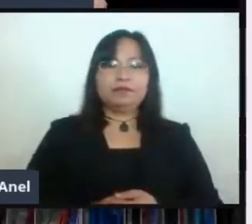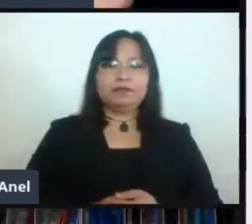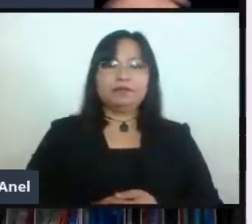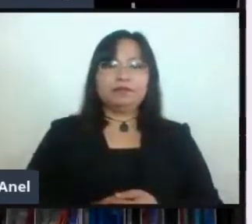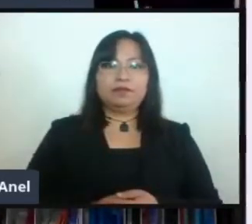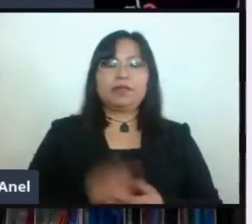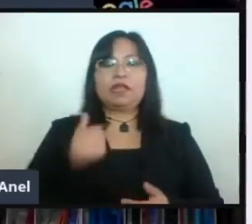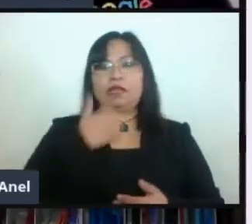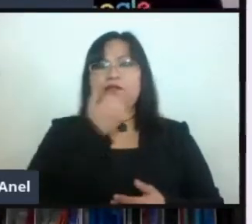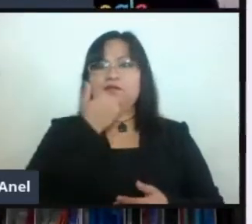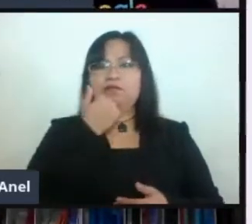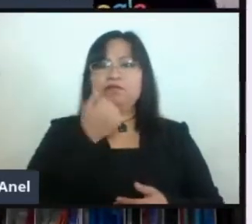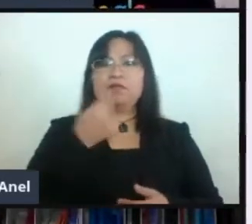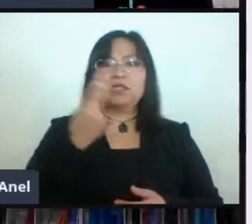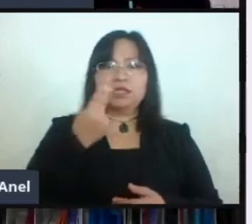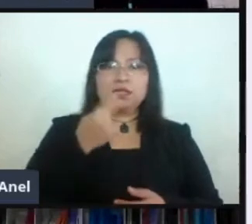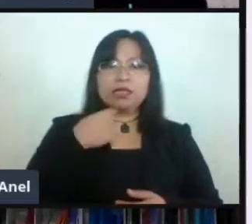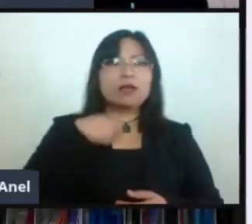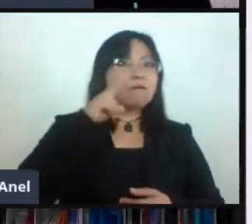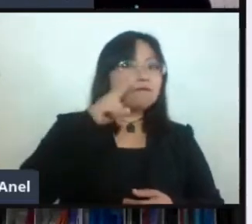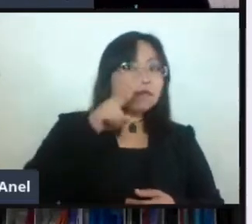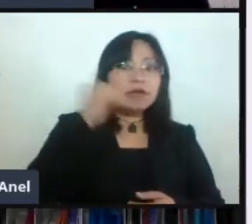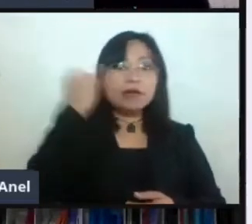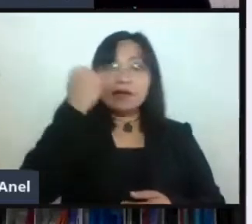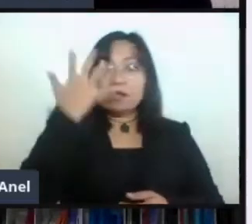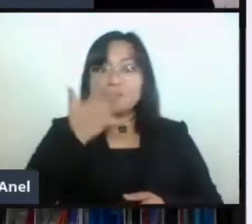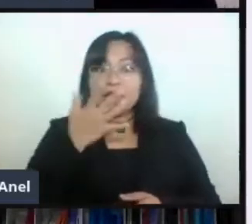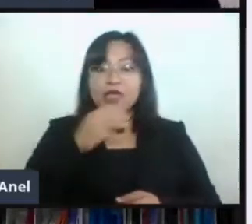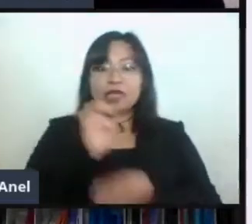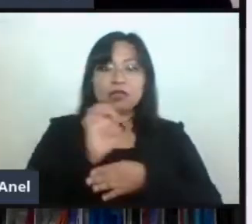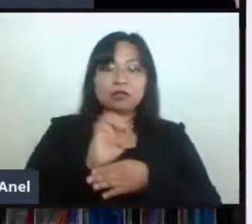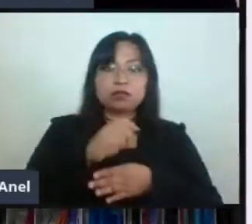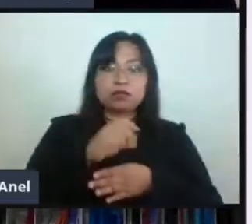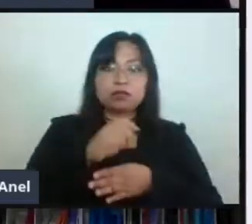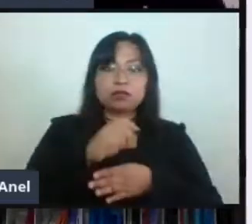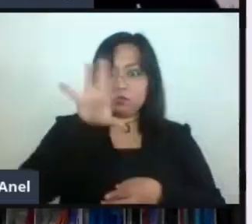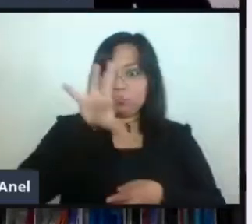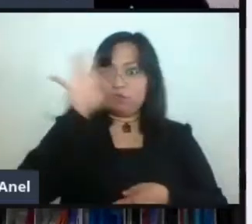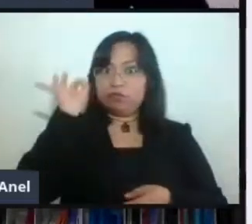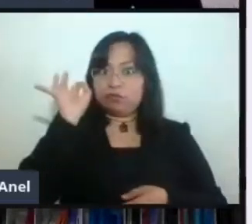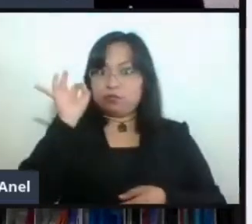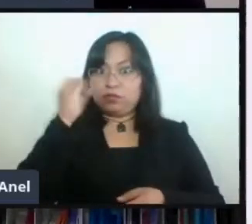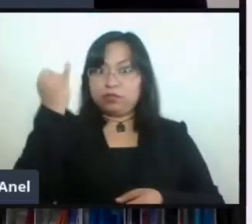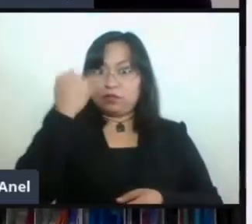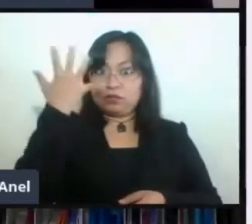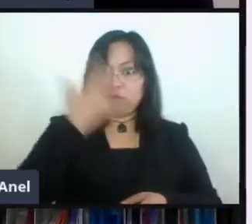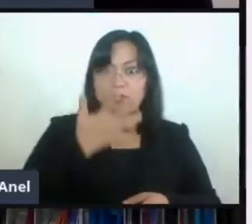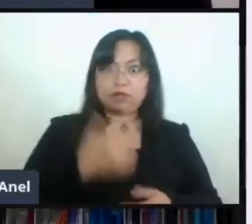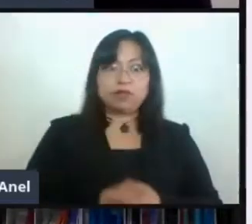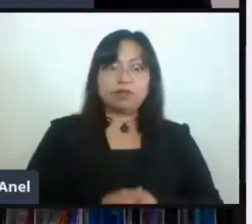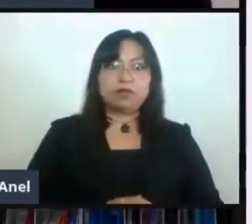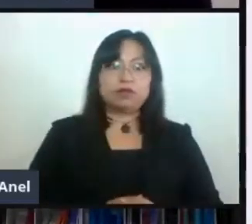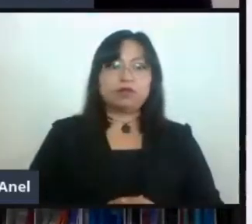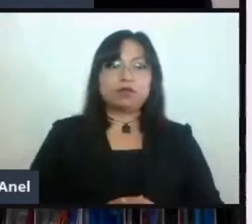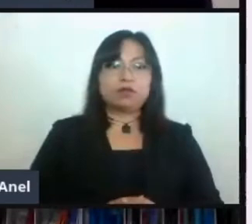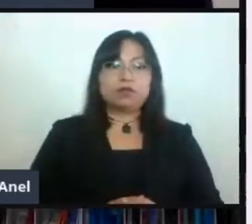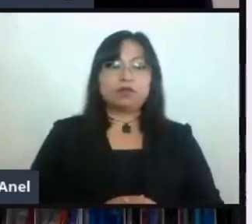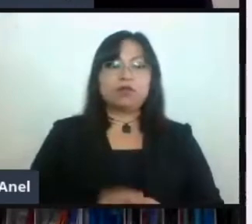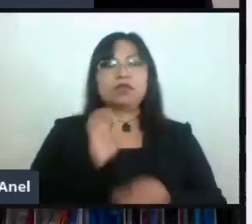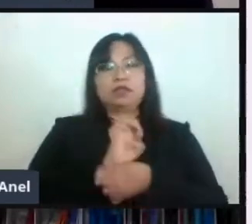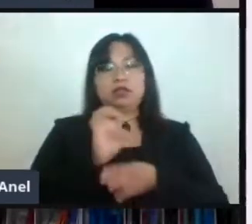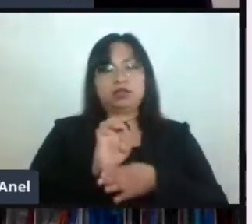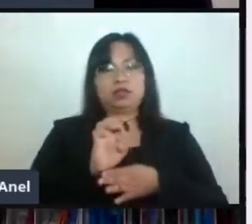alumnos hagan una explicación. Y si se fijan, esta es la única respuesta que yo voy a analizar, porque las demás